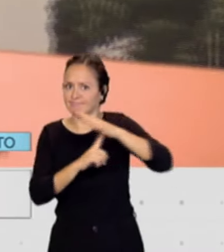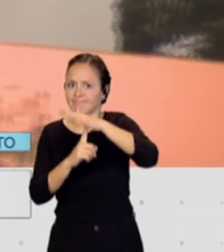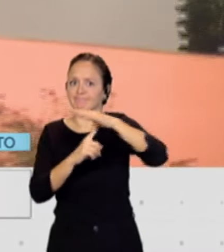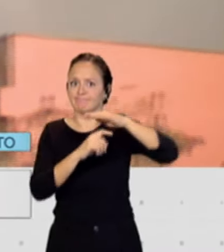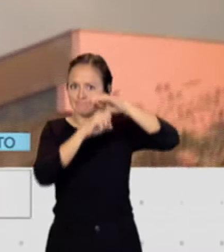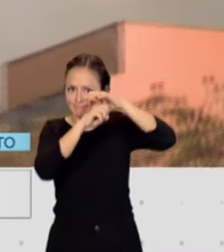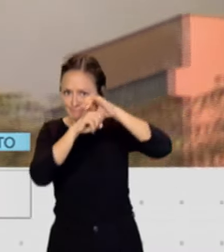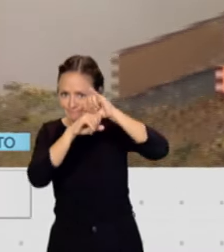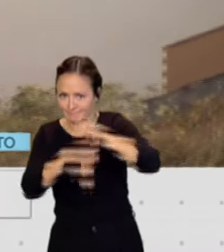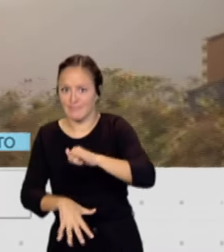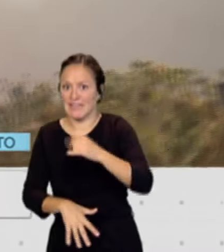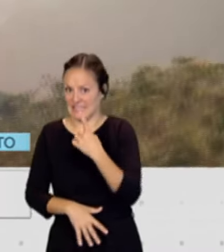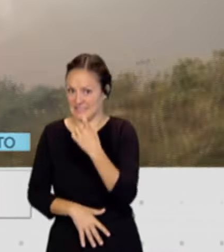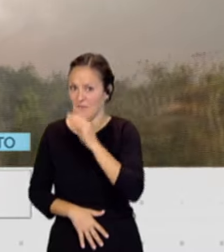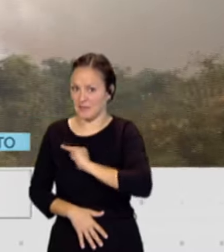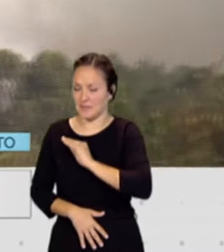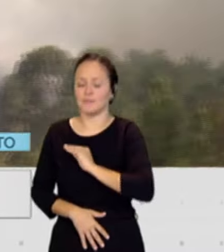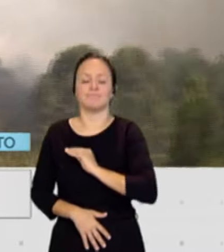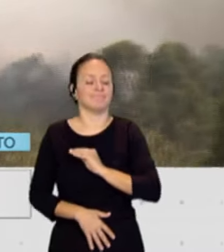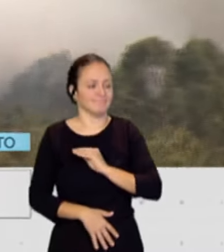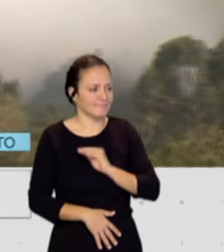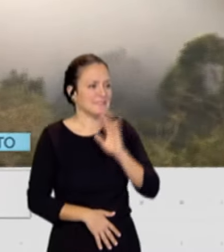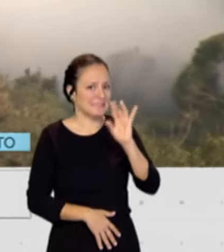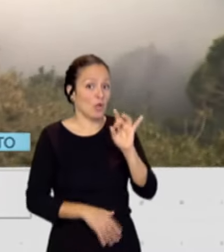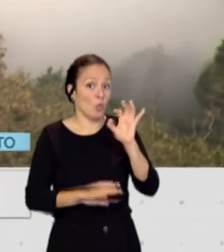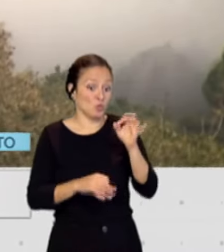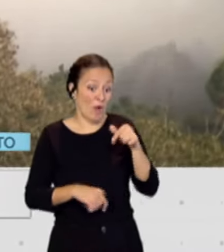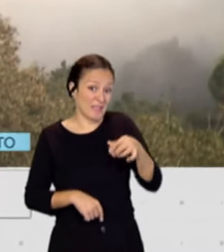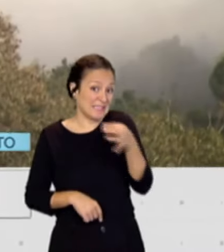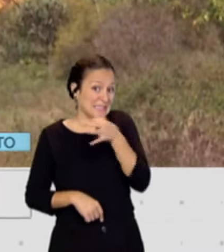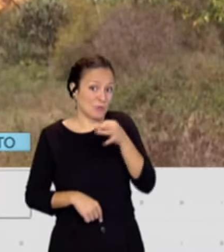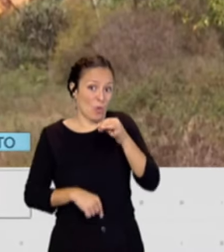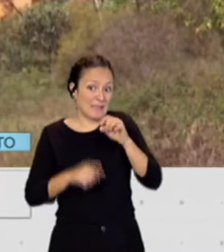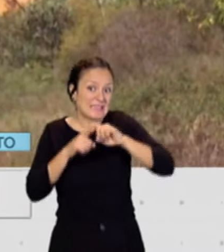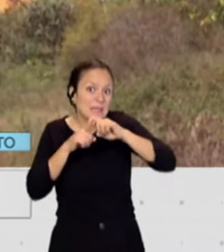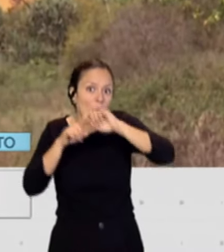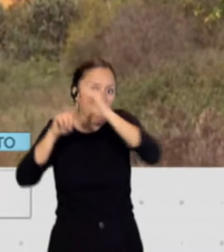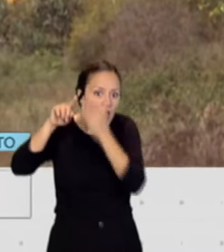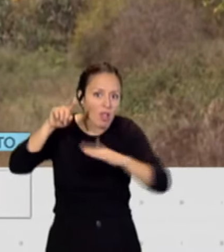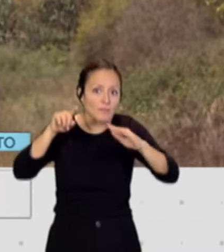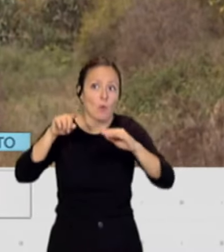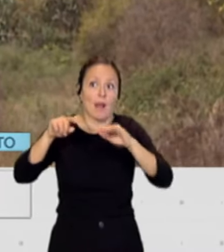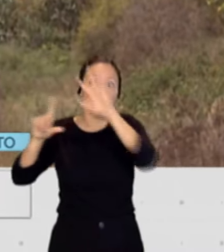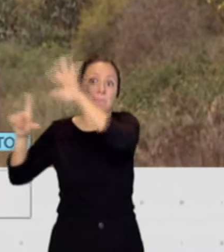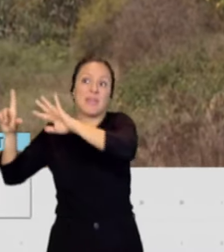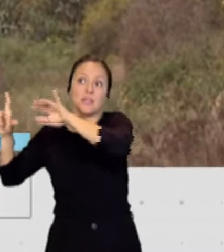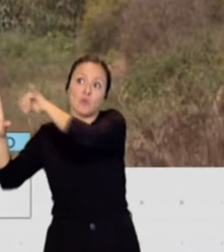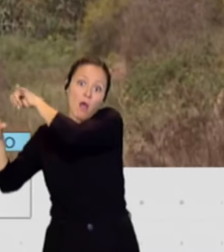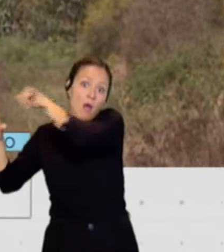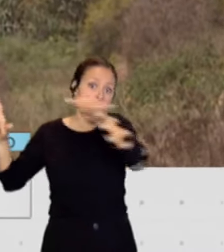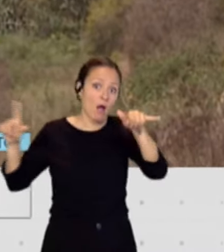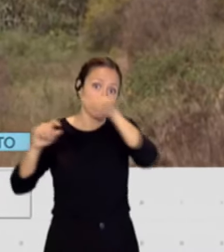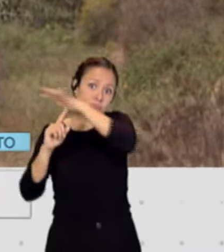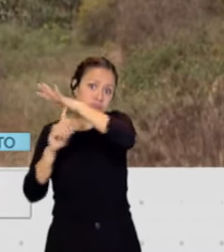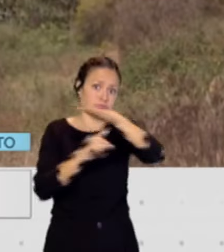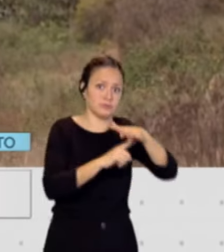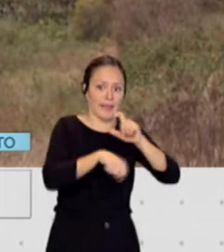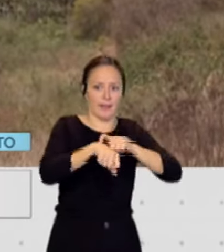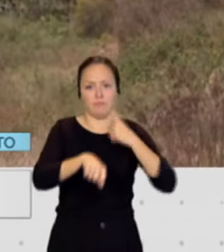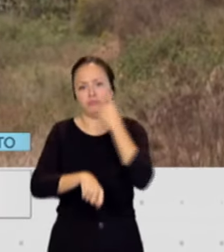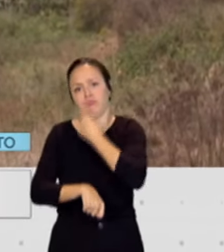extinción de incendio Sí por supuesto como bien has dicho la insularidad que hace que los medios aéreos de la Península tarden bastante tiempo en llegar